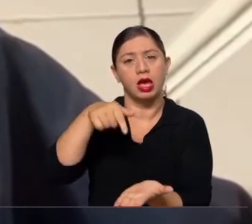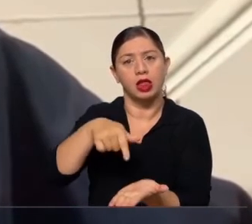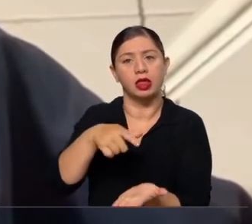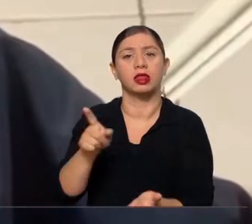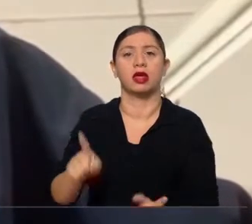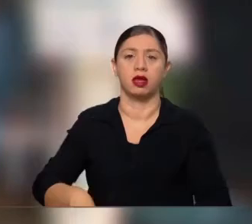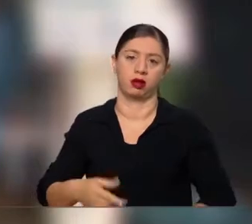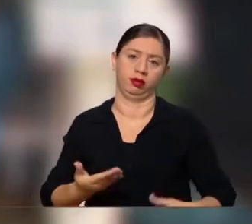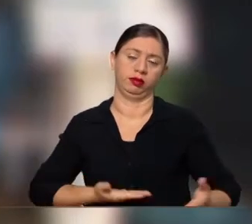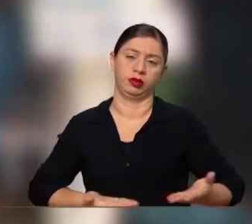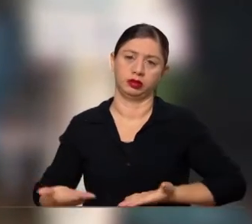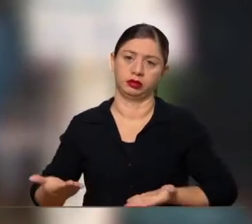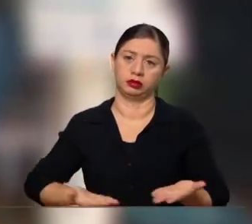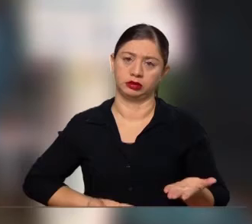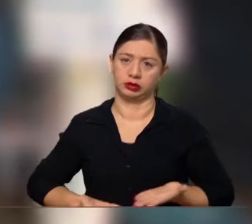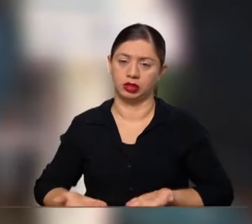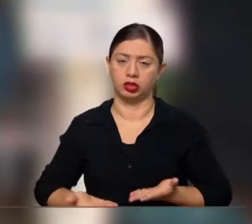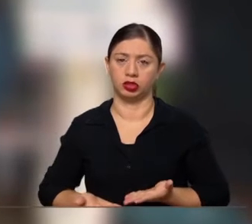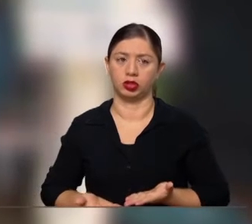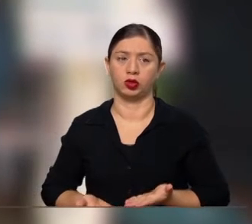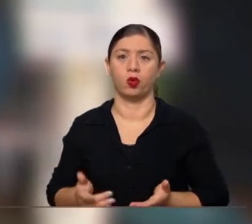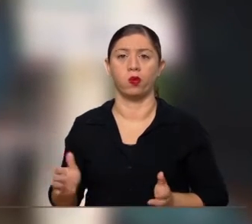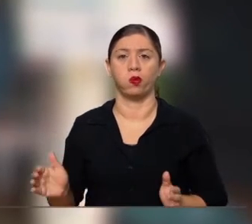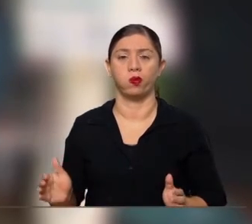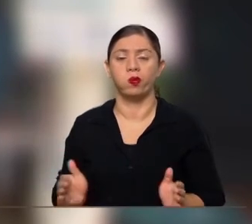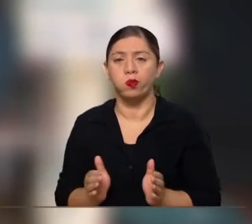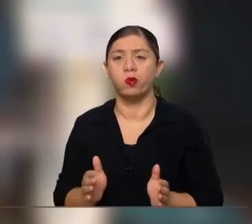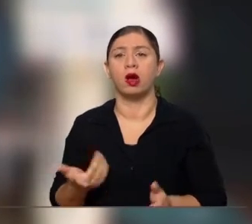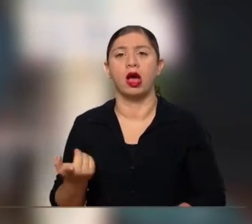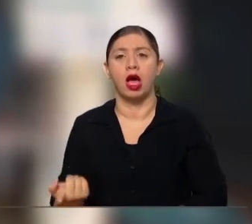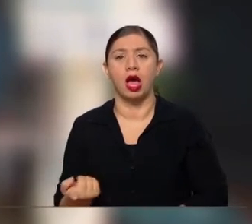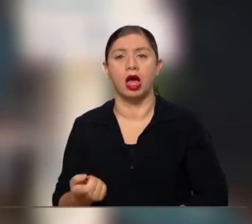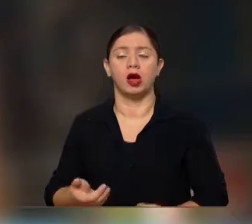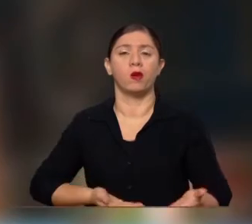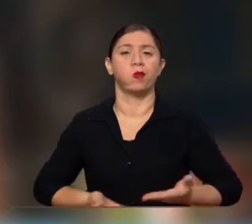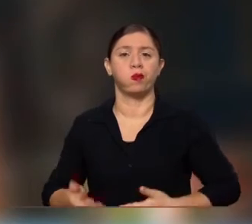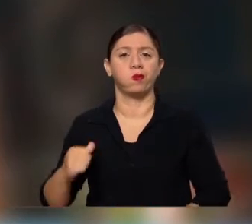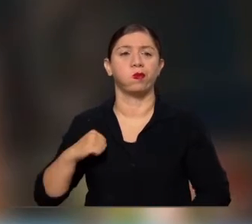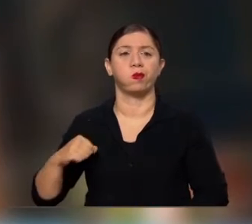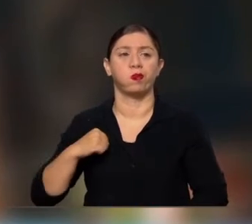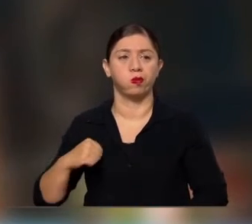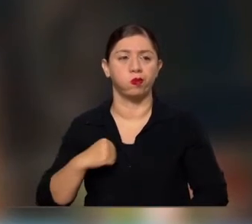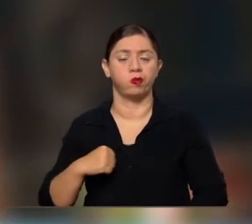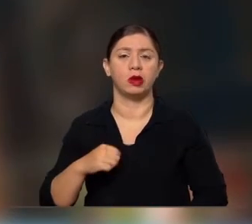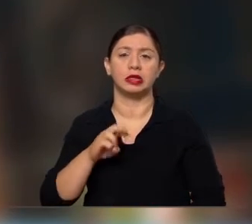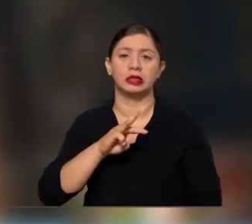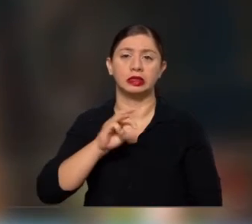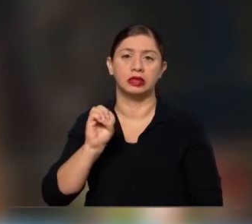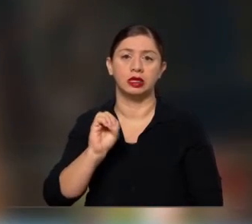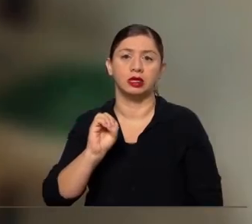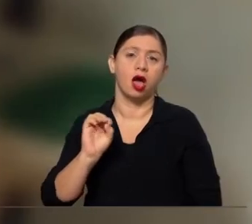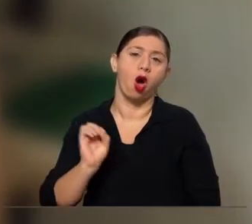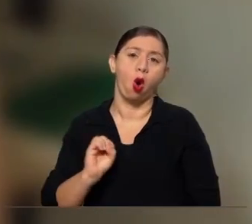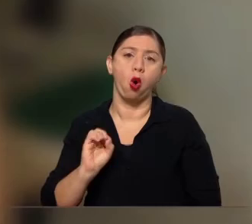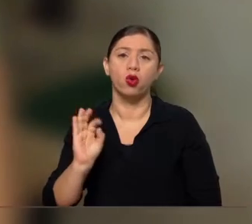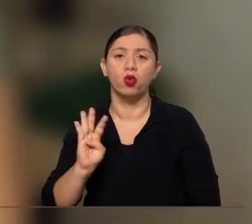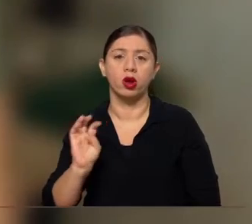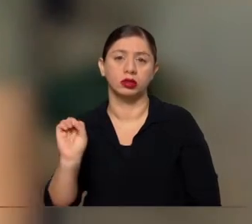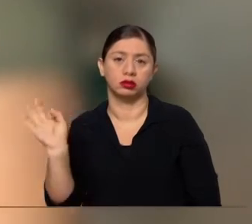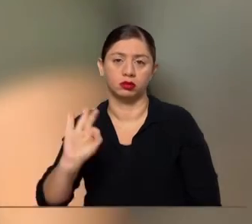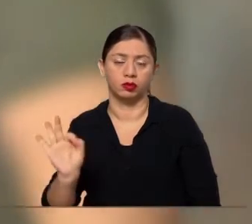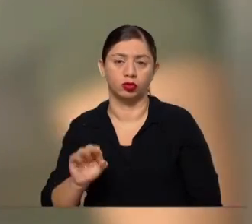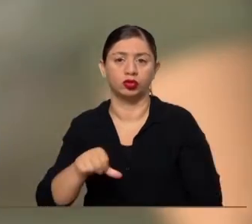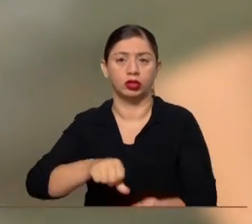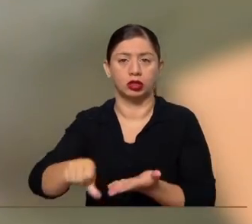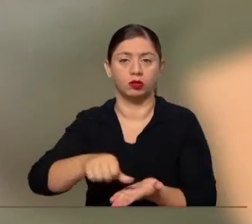los tenderos que tienen en su haber, en sus tiendas, entre 30 y 40% de estas líneas de